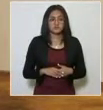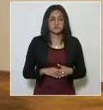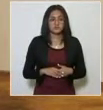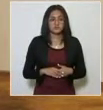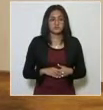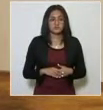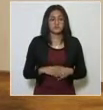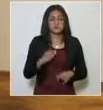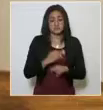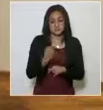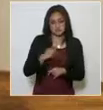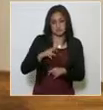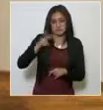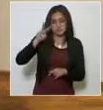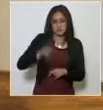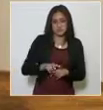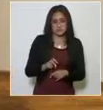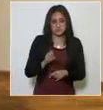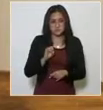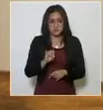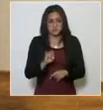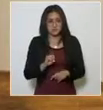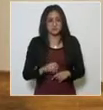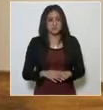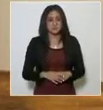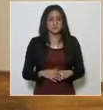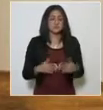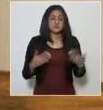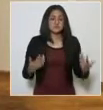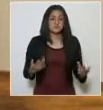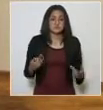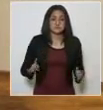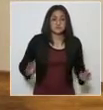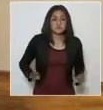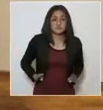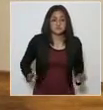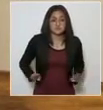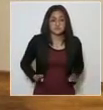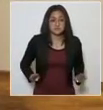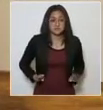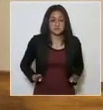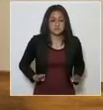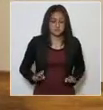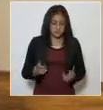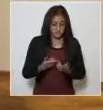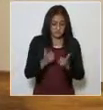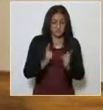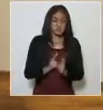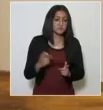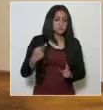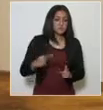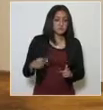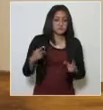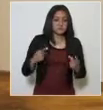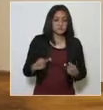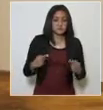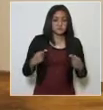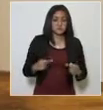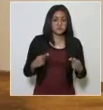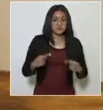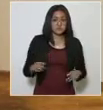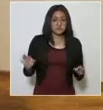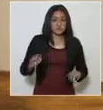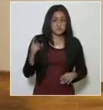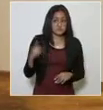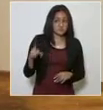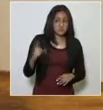Eso es lo verdadero. La caracterización violenta de un grupo de personas no es la del movimiento de